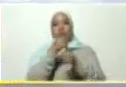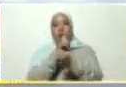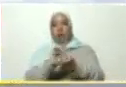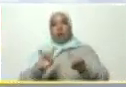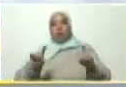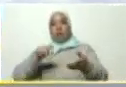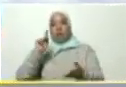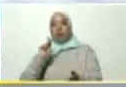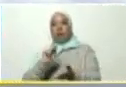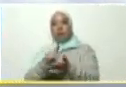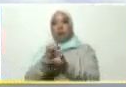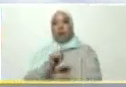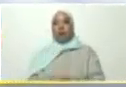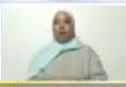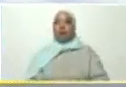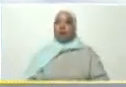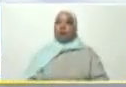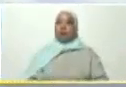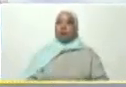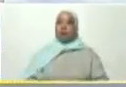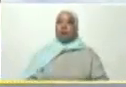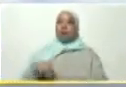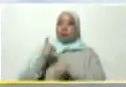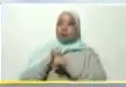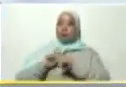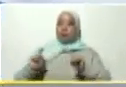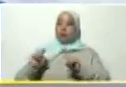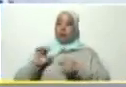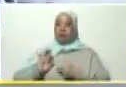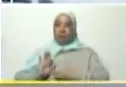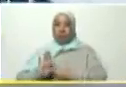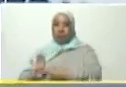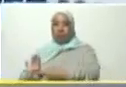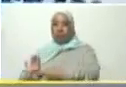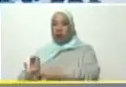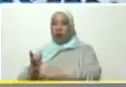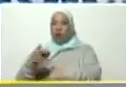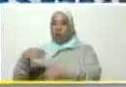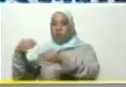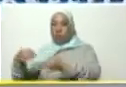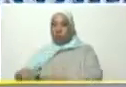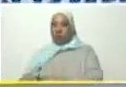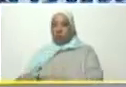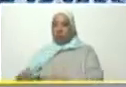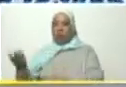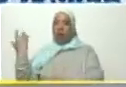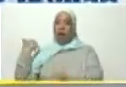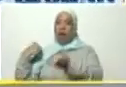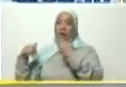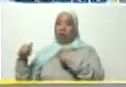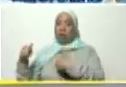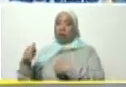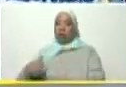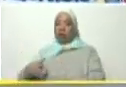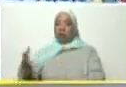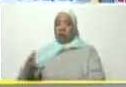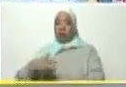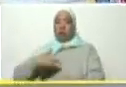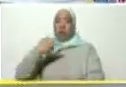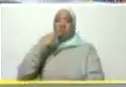participativa porque la democracia representativa formal burguesa se agotó